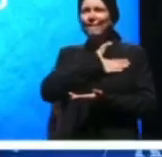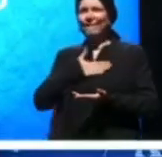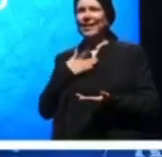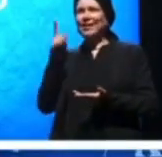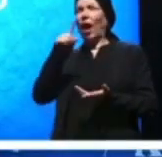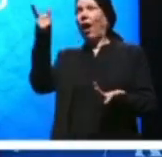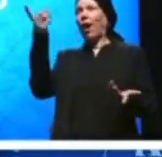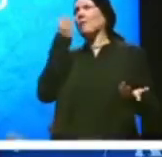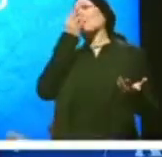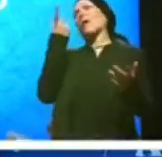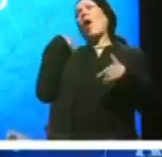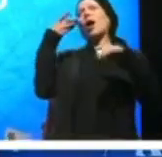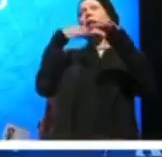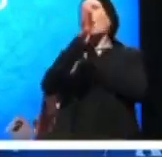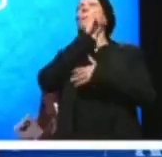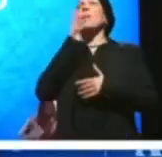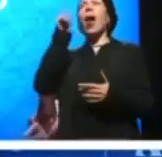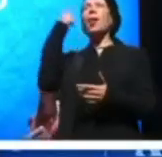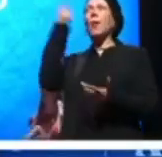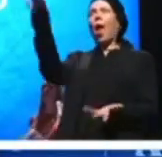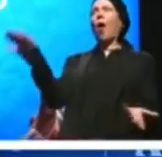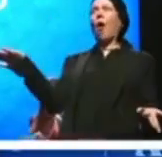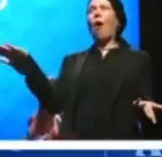Bueno, ahí creo, ahí me estoy viendo a mi madre.